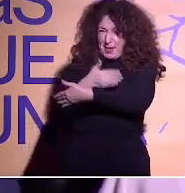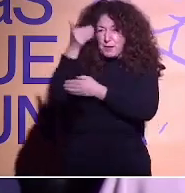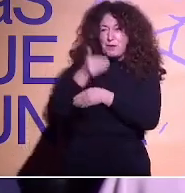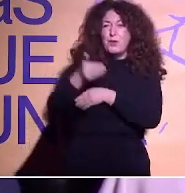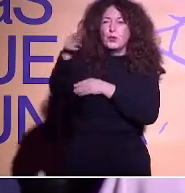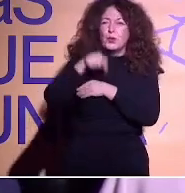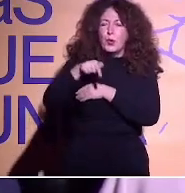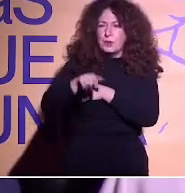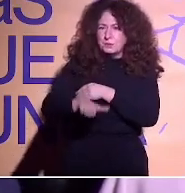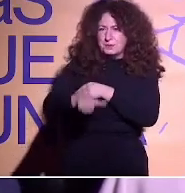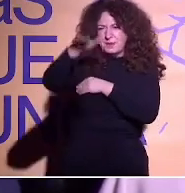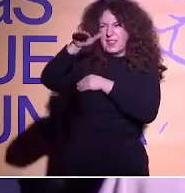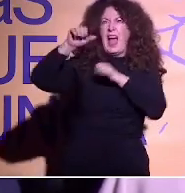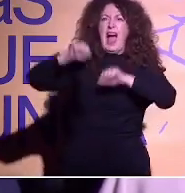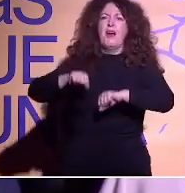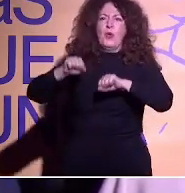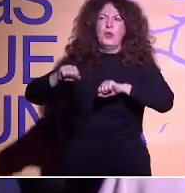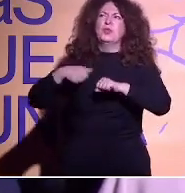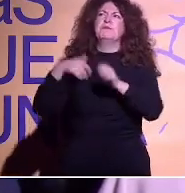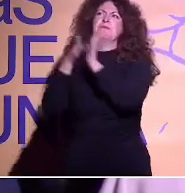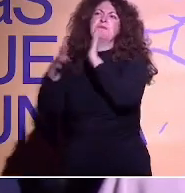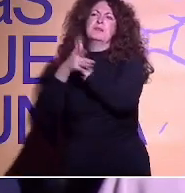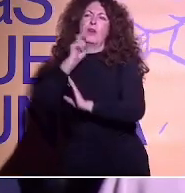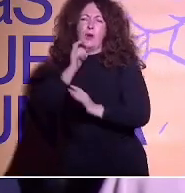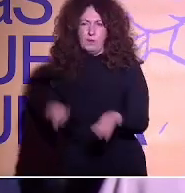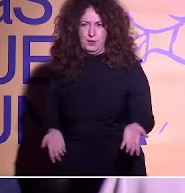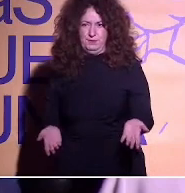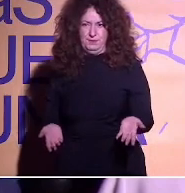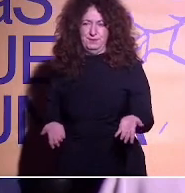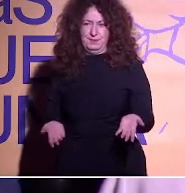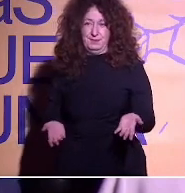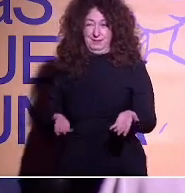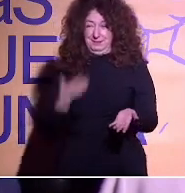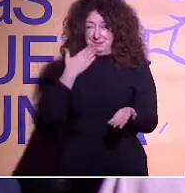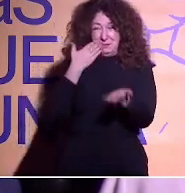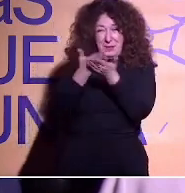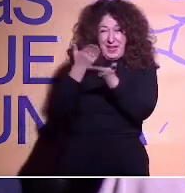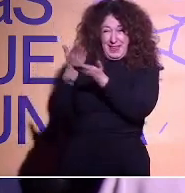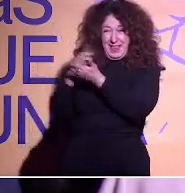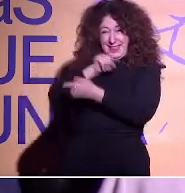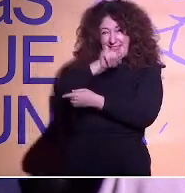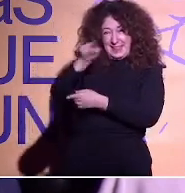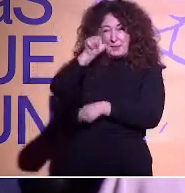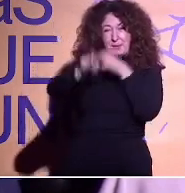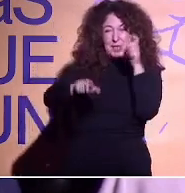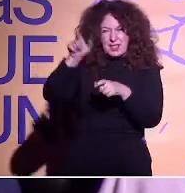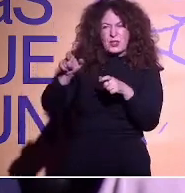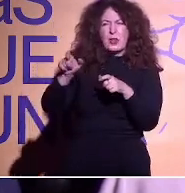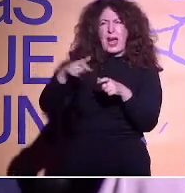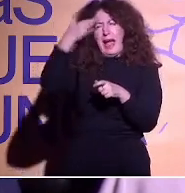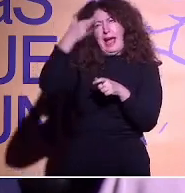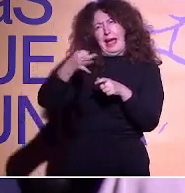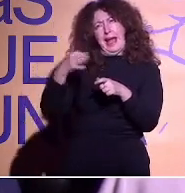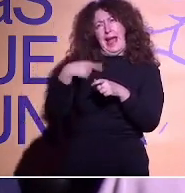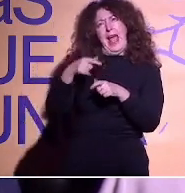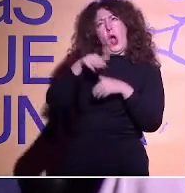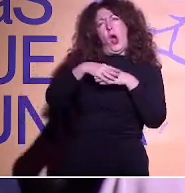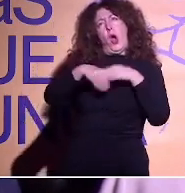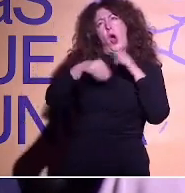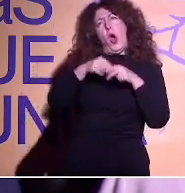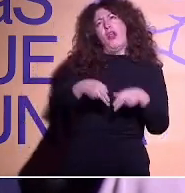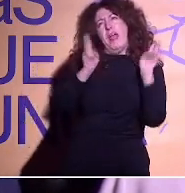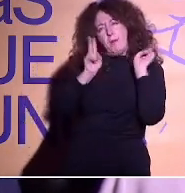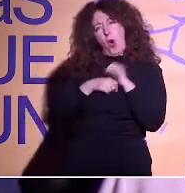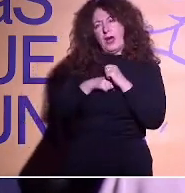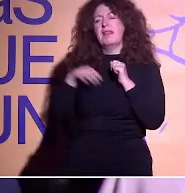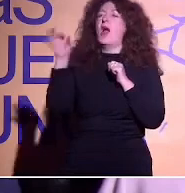el día de mañana sean adultos cómo vamos a pedirle a esas personas que crean en la democracia que crean